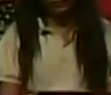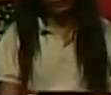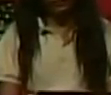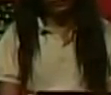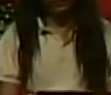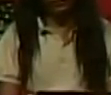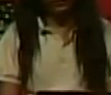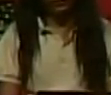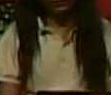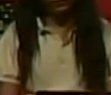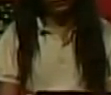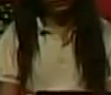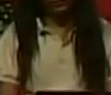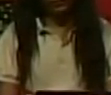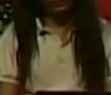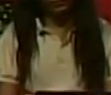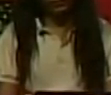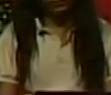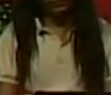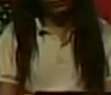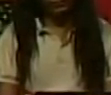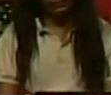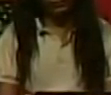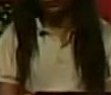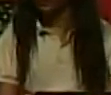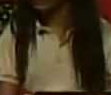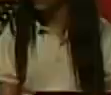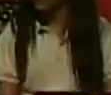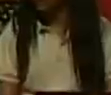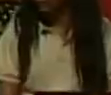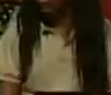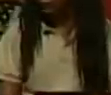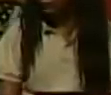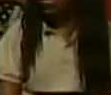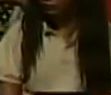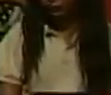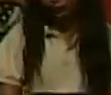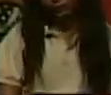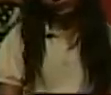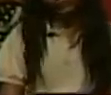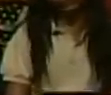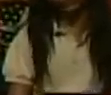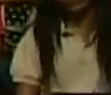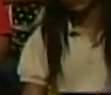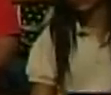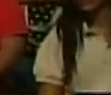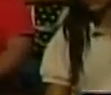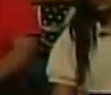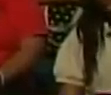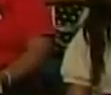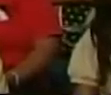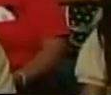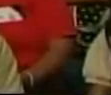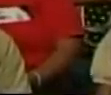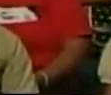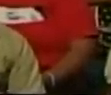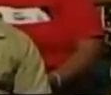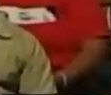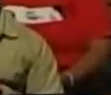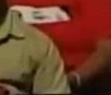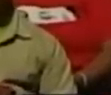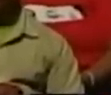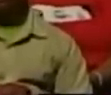e inducir a la violencia. Ellos lo que quieren es la violencia, y nosotros tenemos que ser garantes de la paz, la